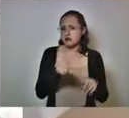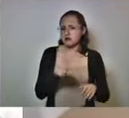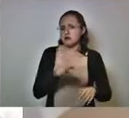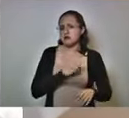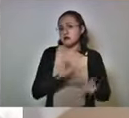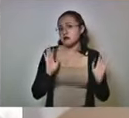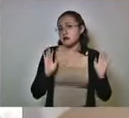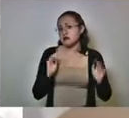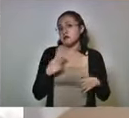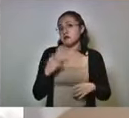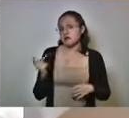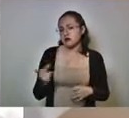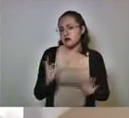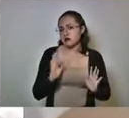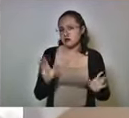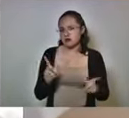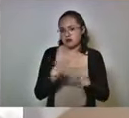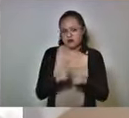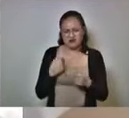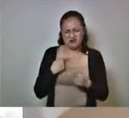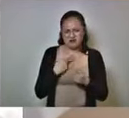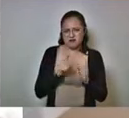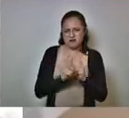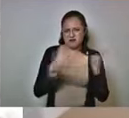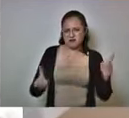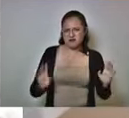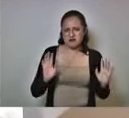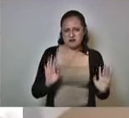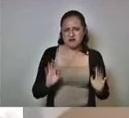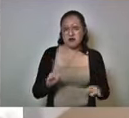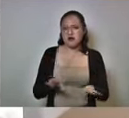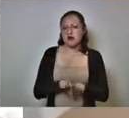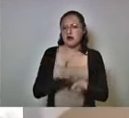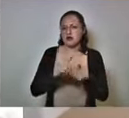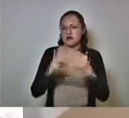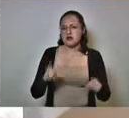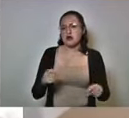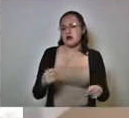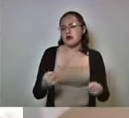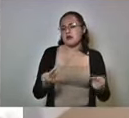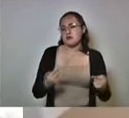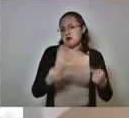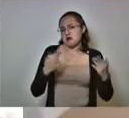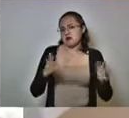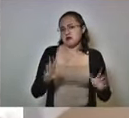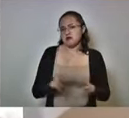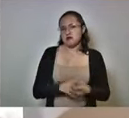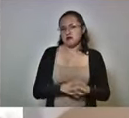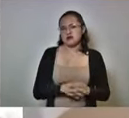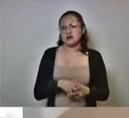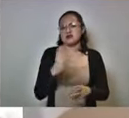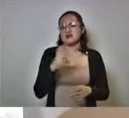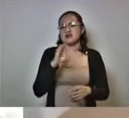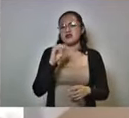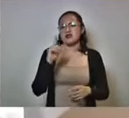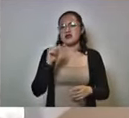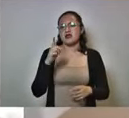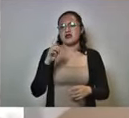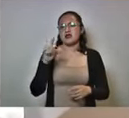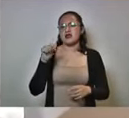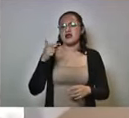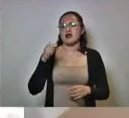establece, pero nada tiene que ver con ese desarrollo privado. Cola de Lagarto es la